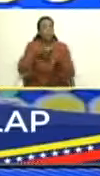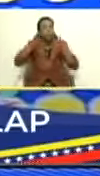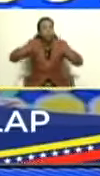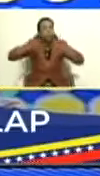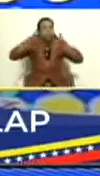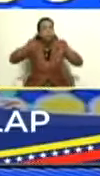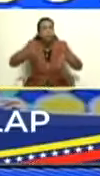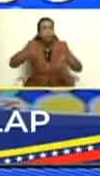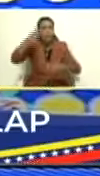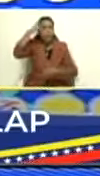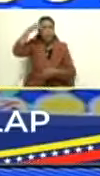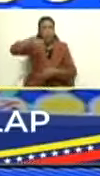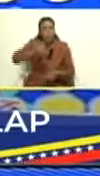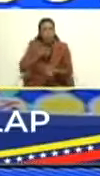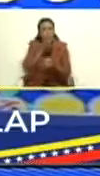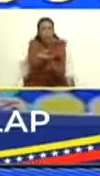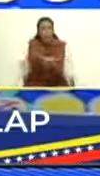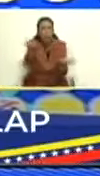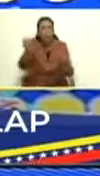que estoy transmitiendo.